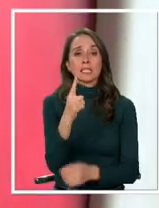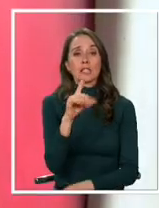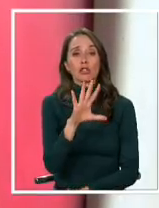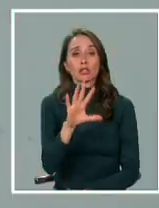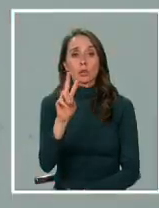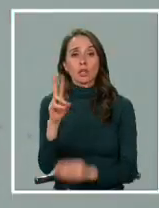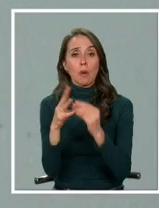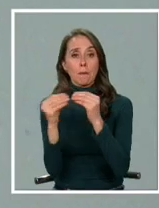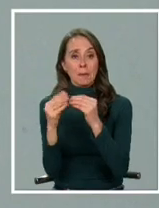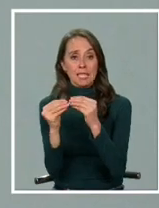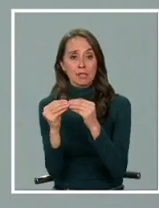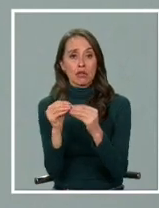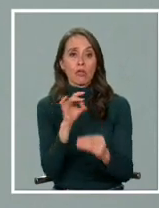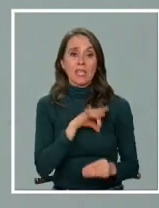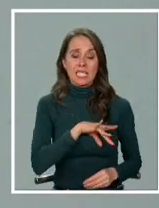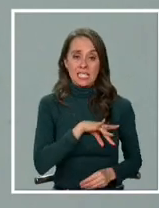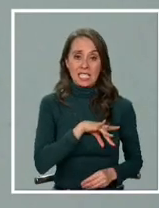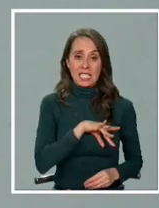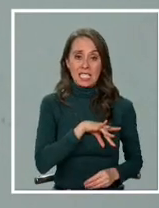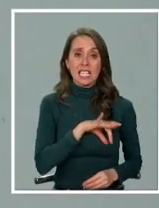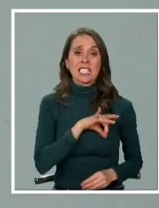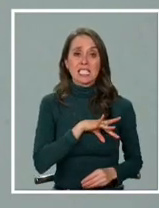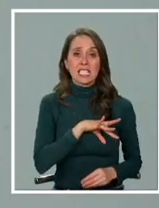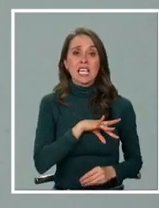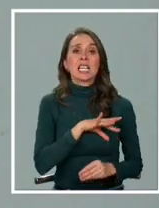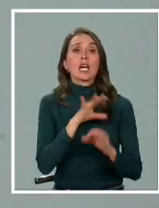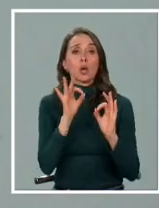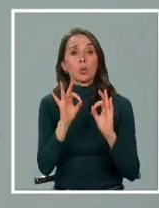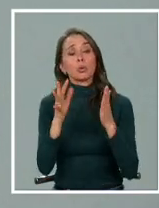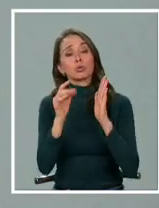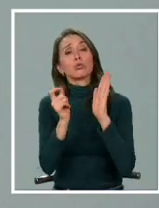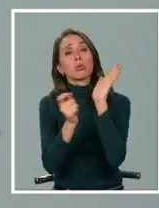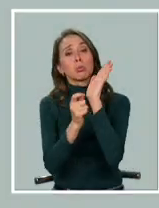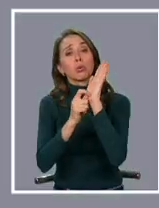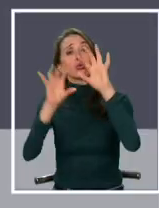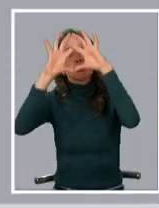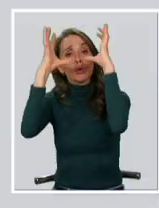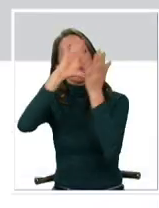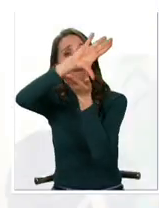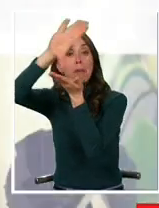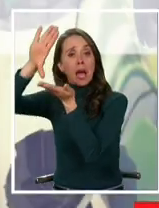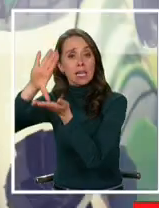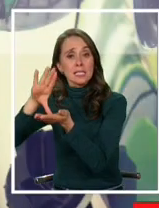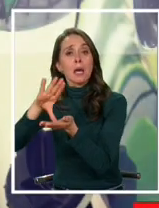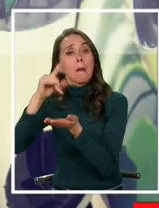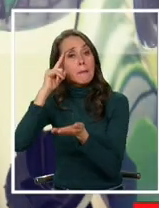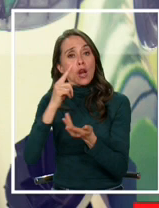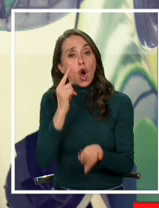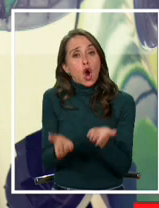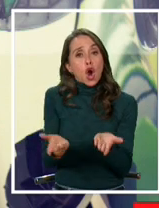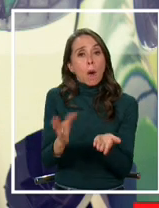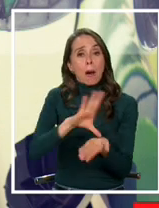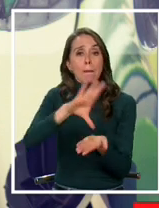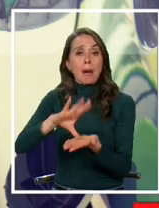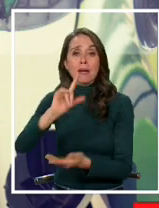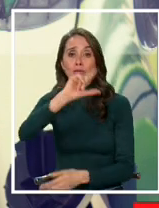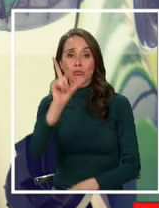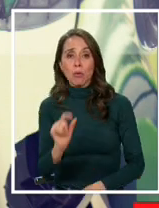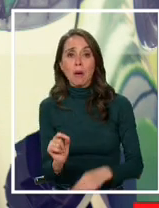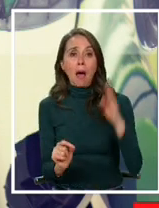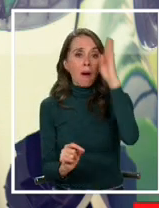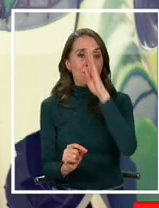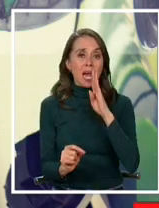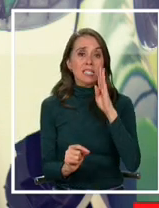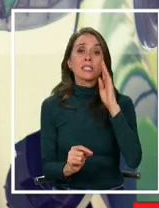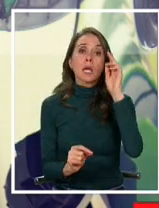1152 pesos chilenos estamos en el medio del ranking internacional Sin embargo a nivel sudamericano solo Brasil